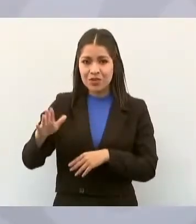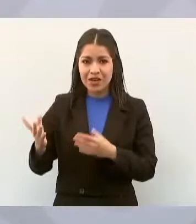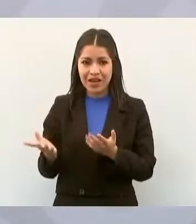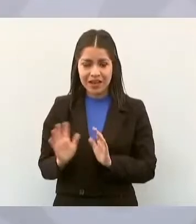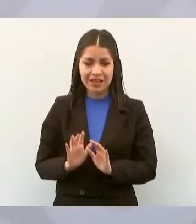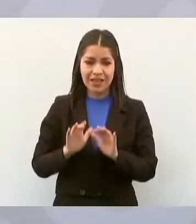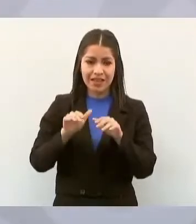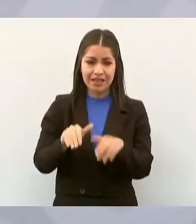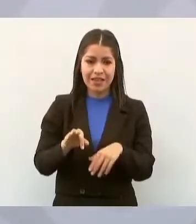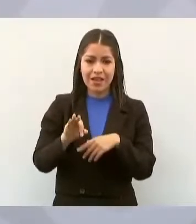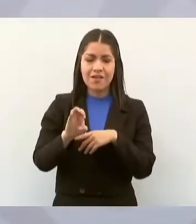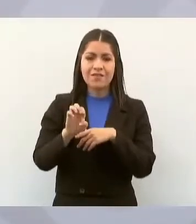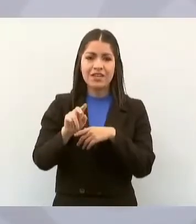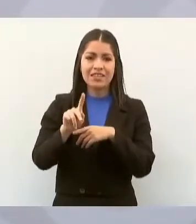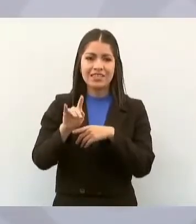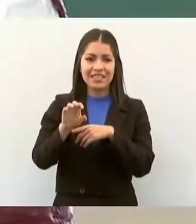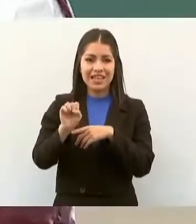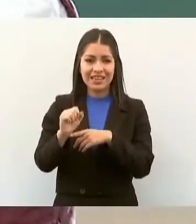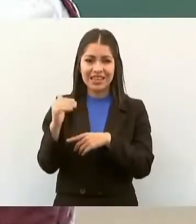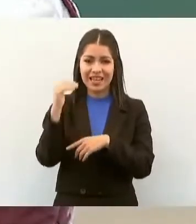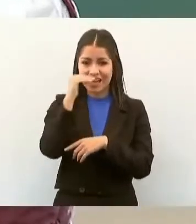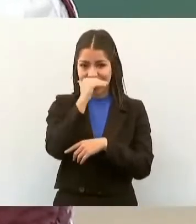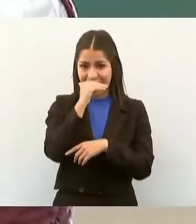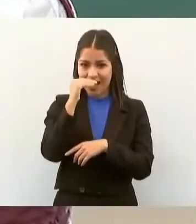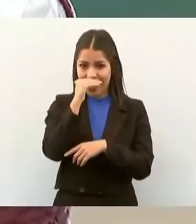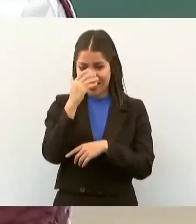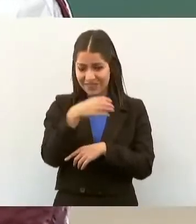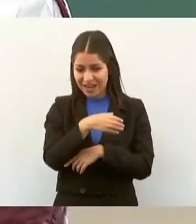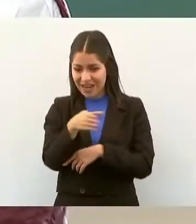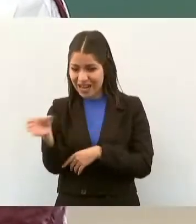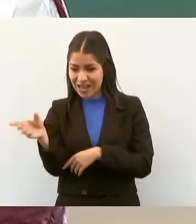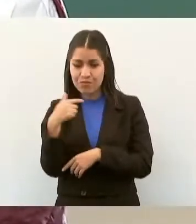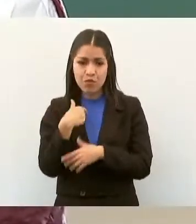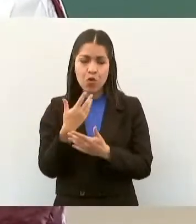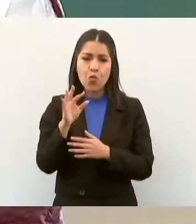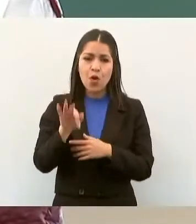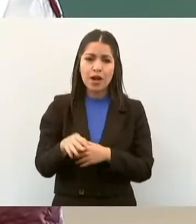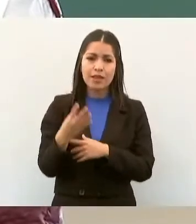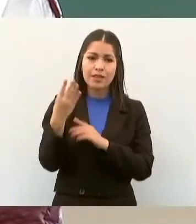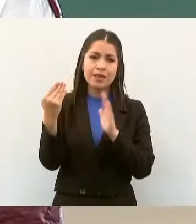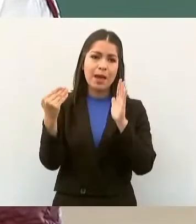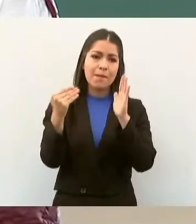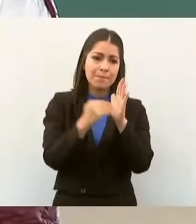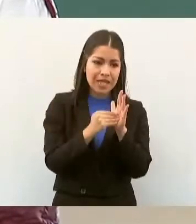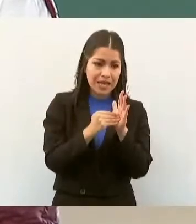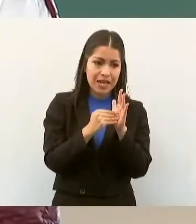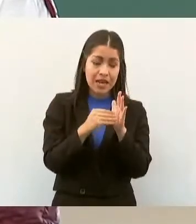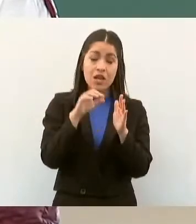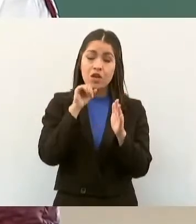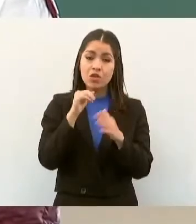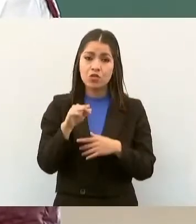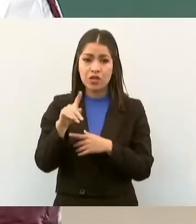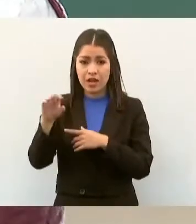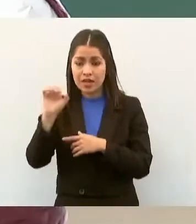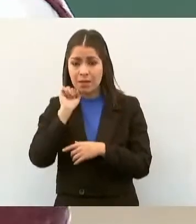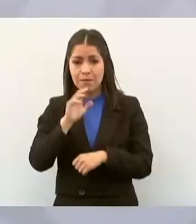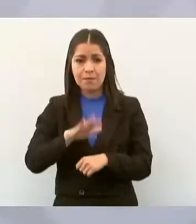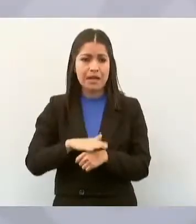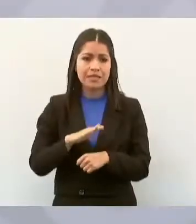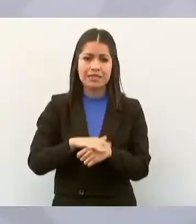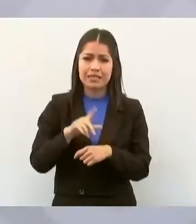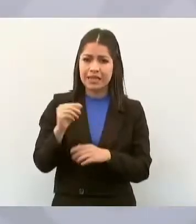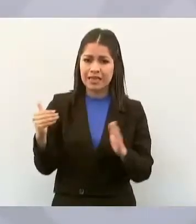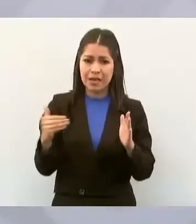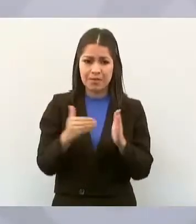de fertilizantes gratuitos. Van a ser 40,000 toneladas, más de 70,000 productores,